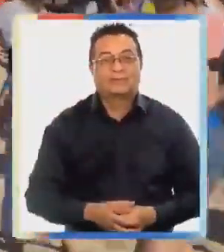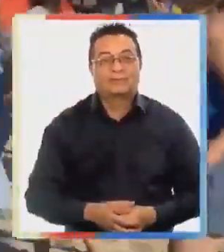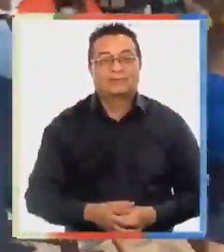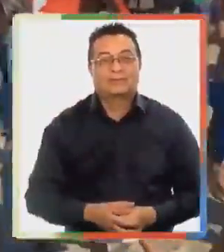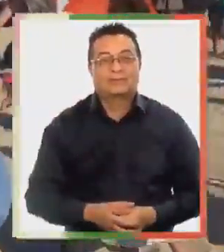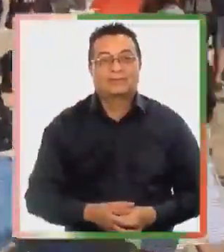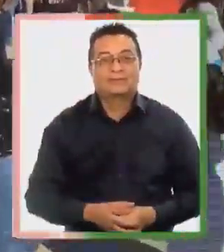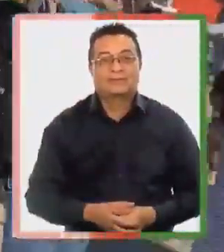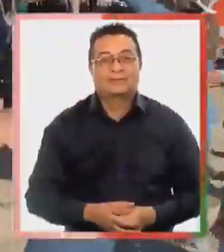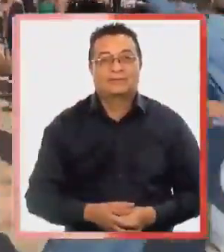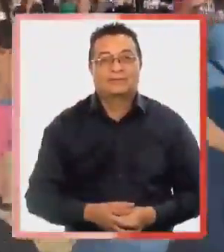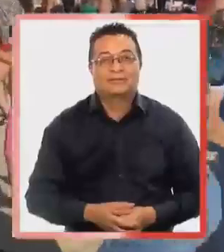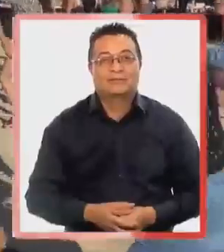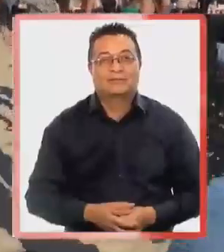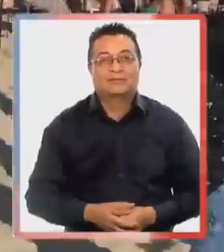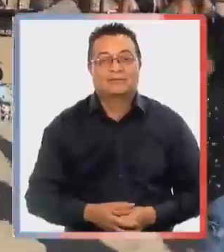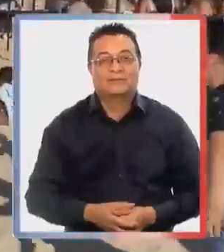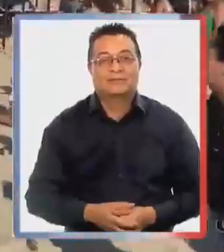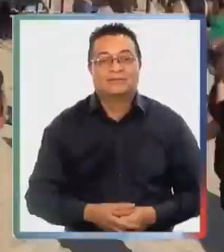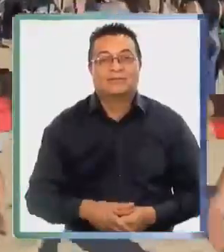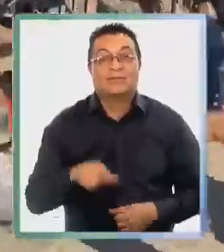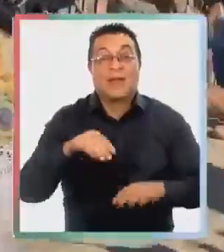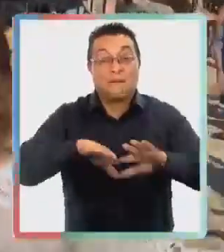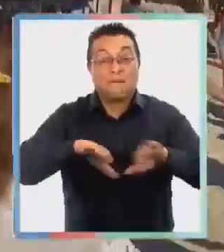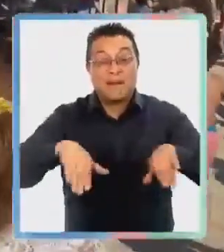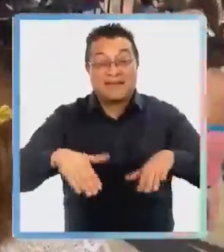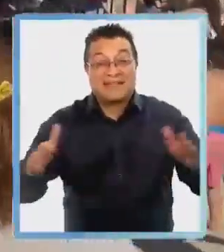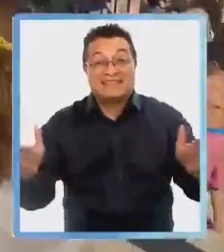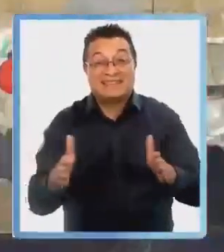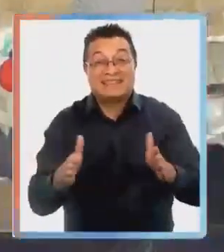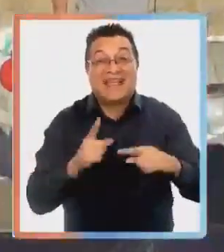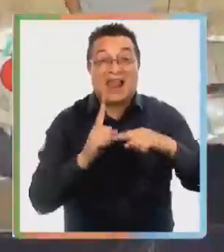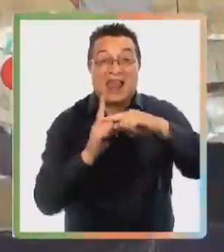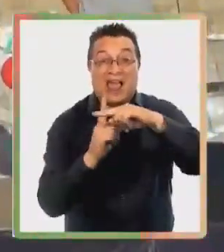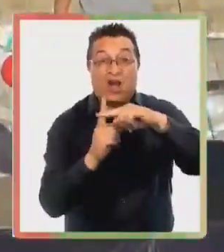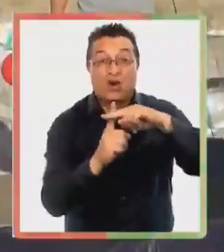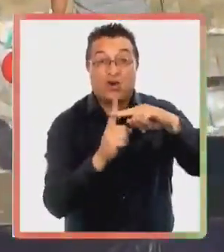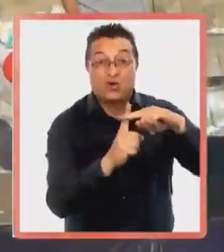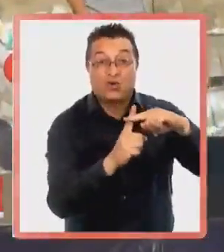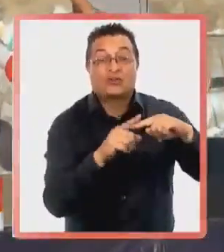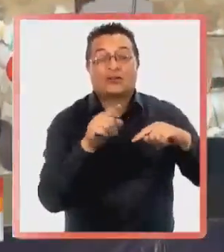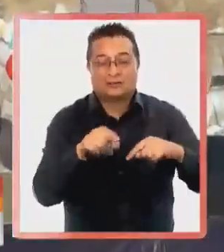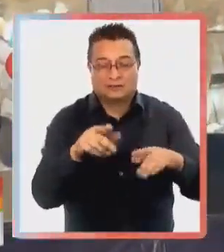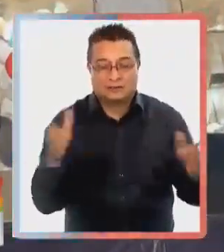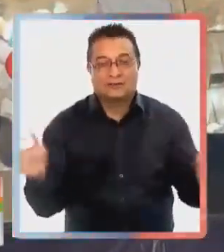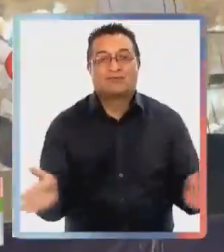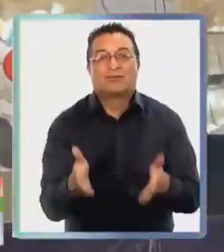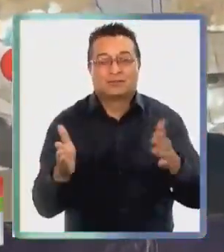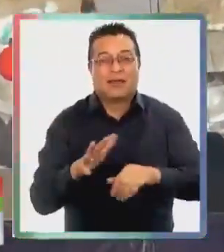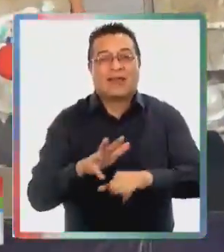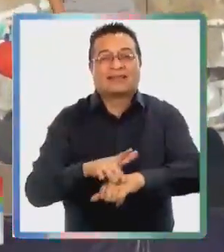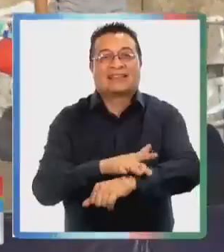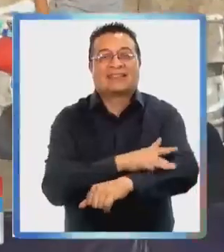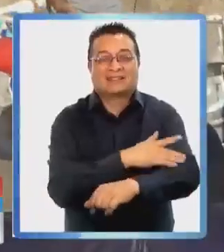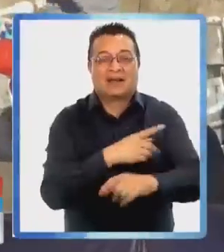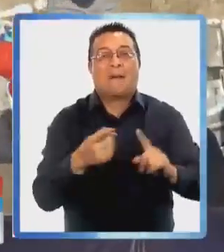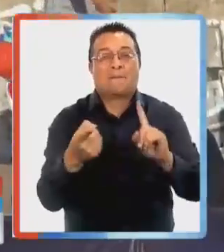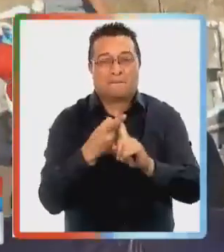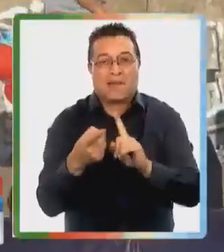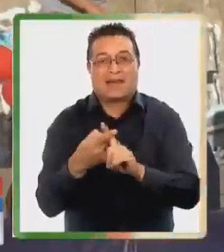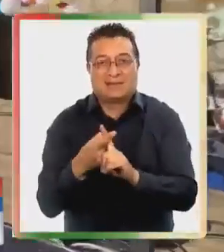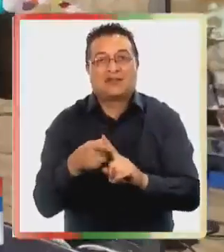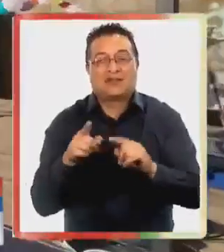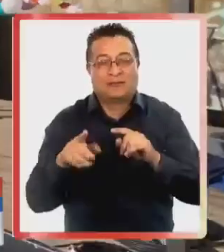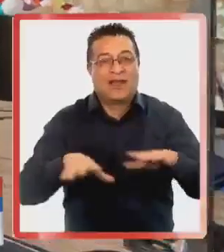La Playa Chica de Las Cruces se transformó en un espacio para promover la sensibilización y participación con la actividad denominada Sunset